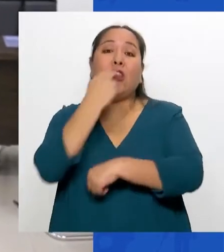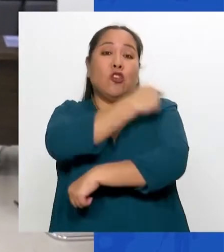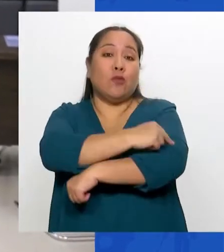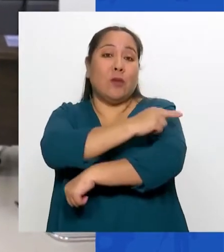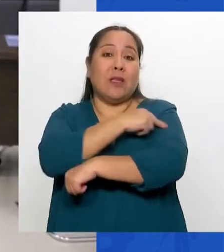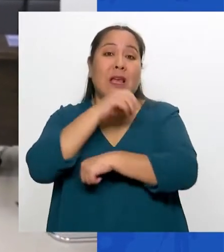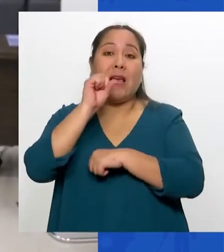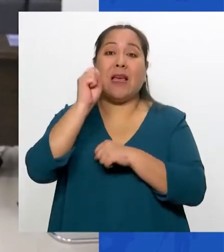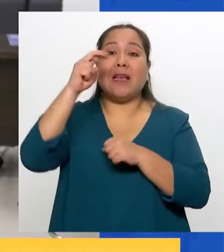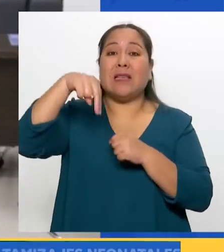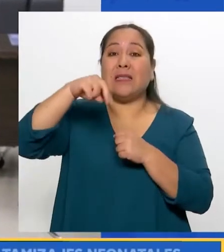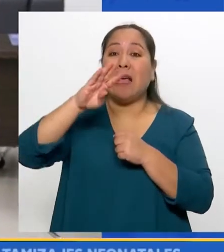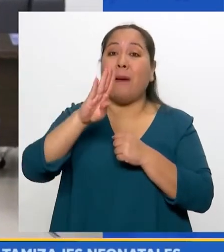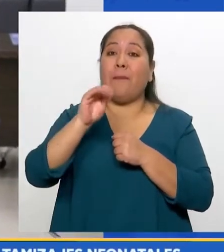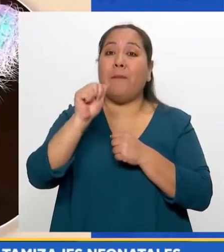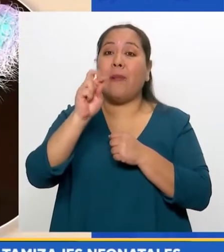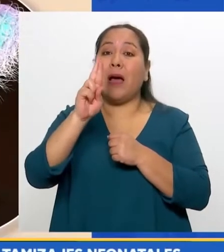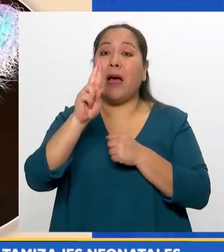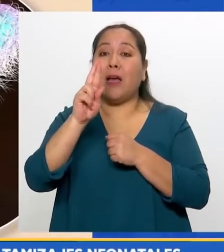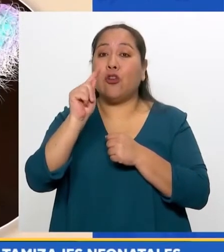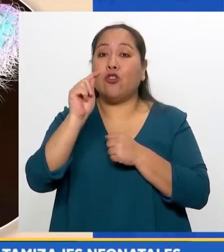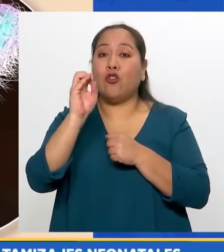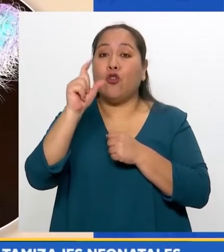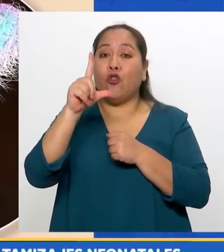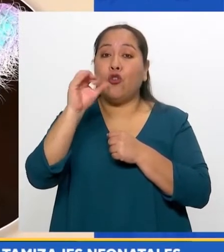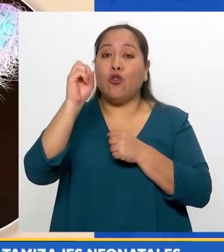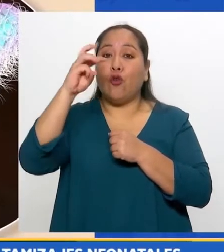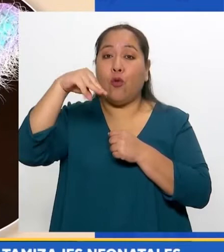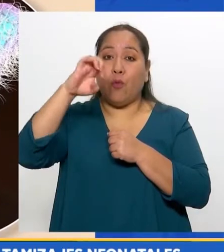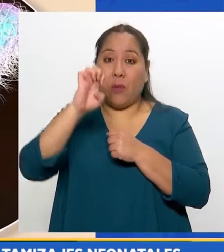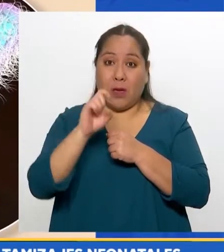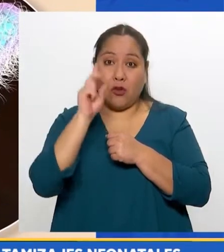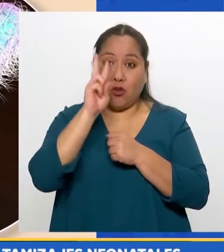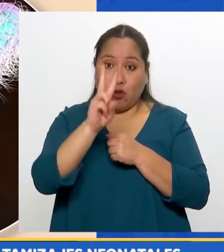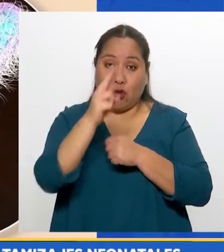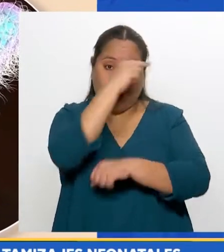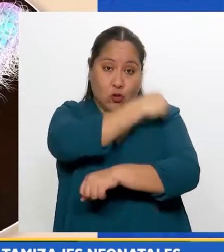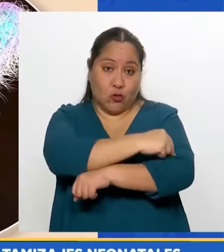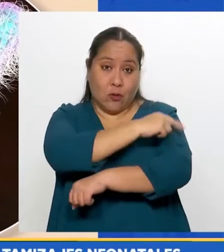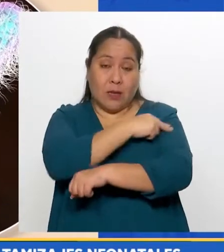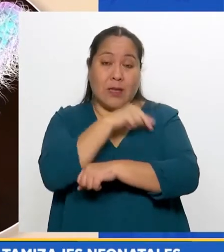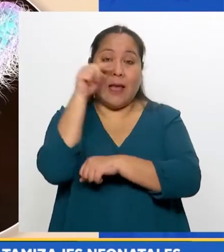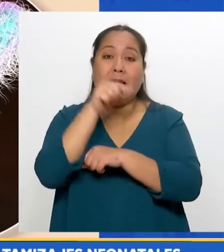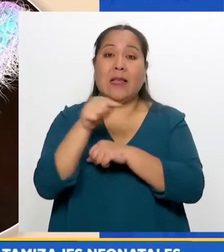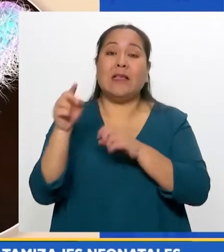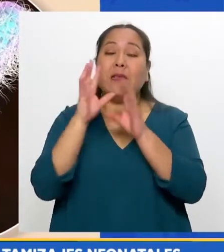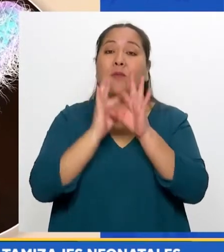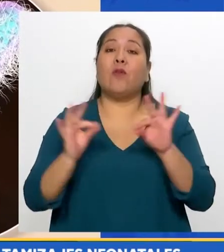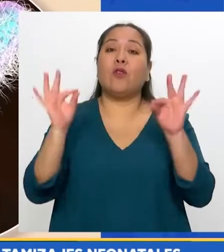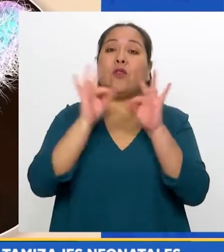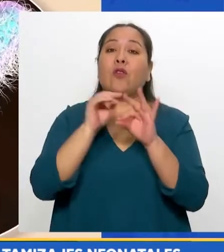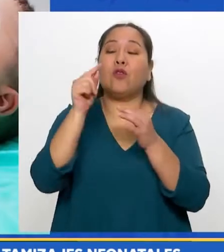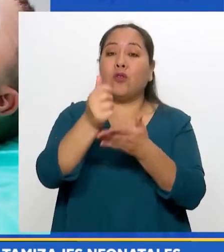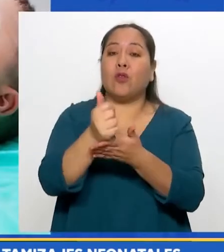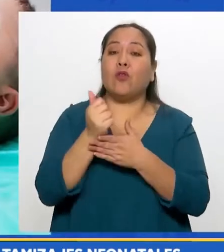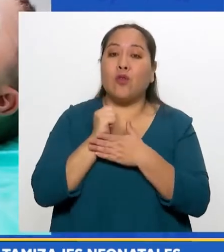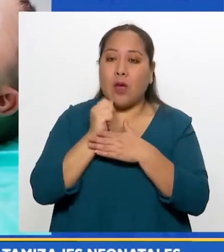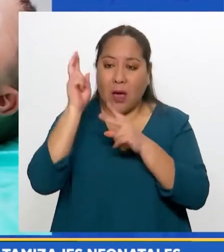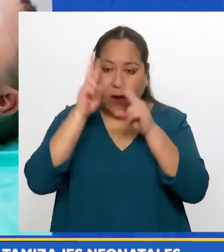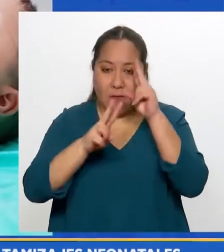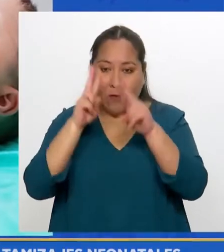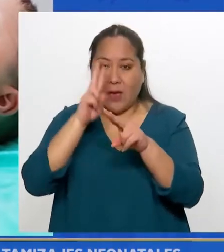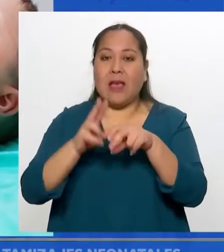San Bartolomé es junto con la maternidad, somos dos hospitales que estamos haciendo un tamizaje neonatal. Es decir, nos está